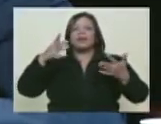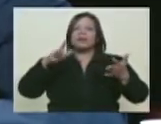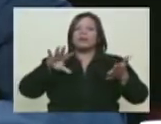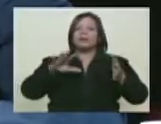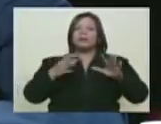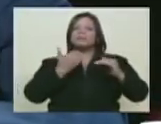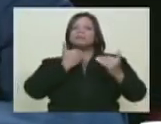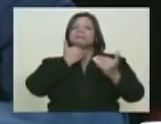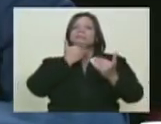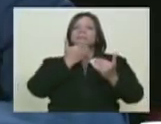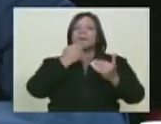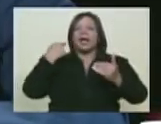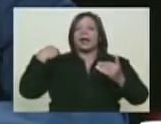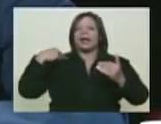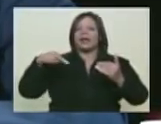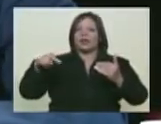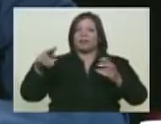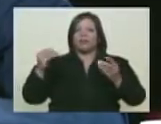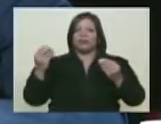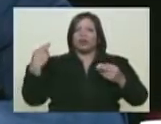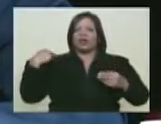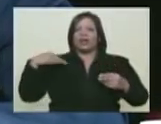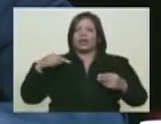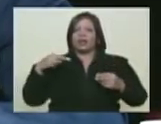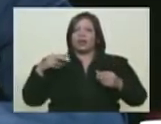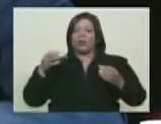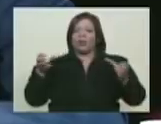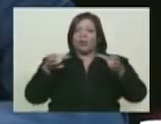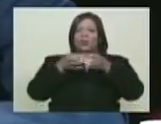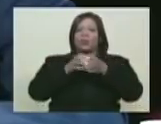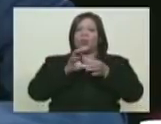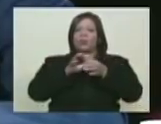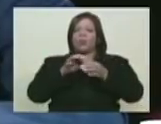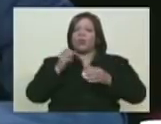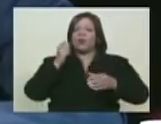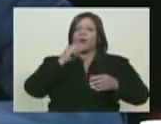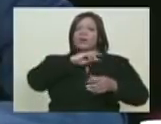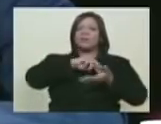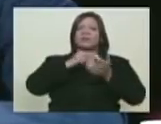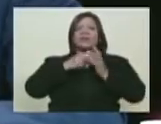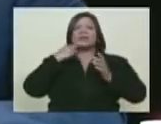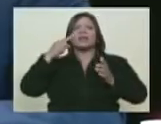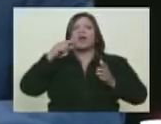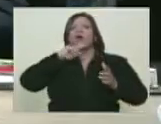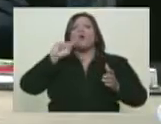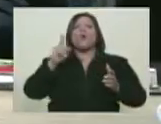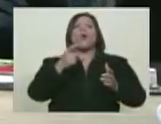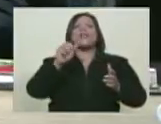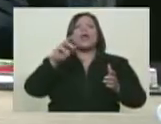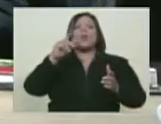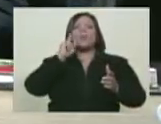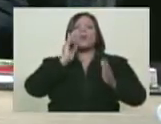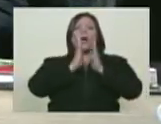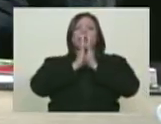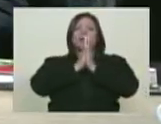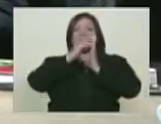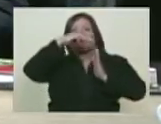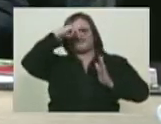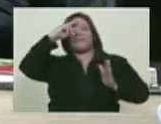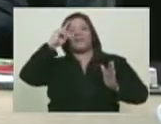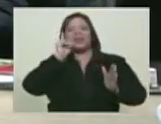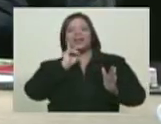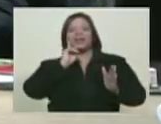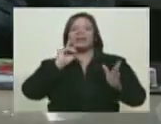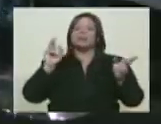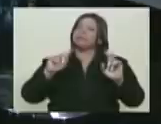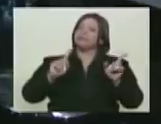la religión, que en algún momento sí. El Partido Comunista Mexicano decía que era marxista, leninista y guadalupano. Sí, no está mal. Lo que pasa es